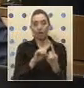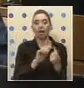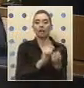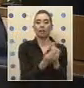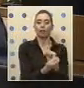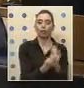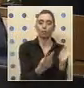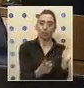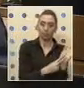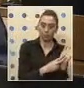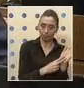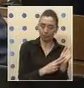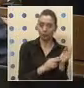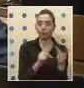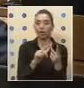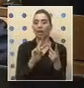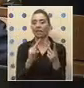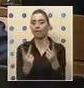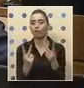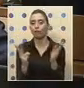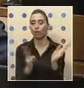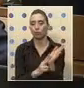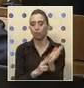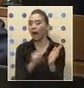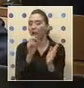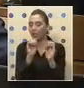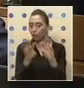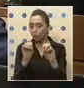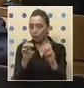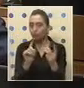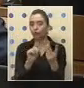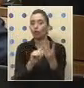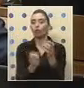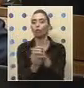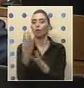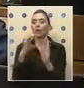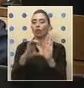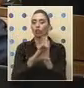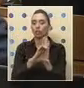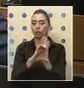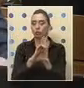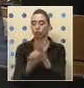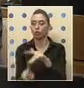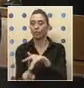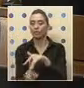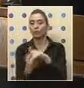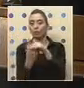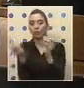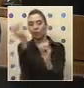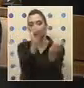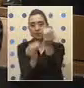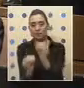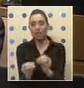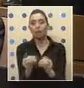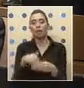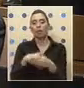tributaria, la reforma educacional y una nueva constitución nacida en democracia.